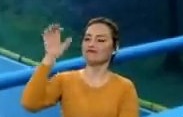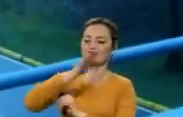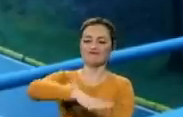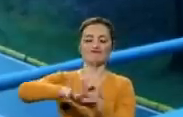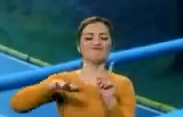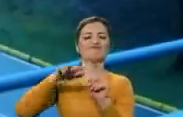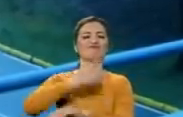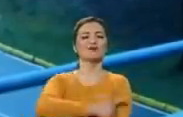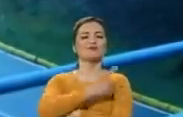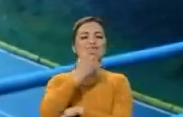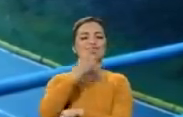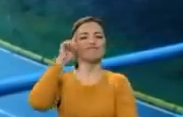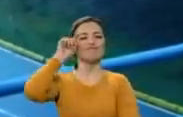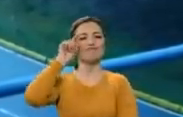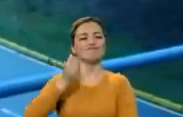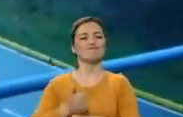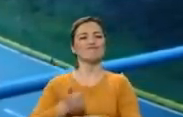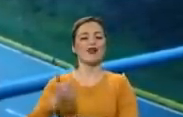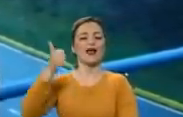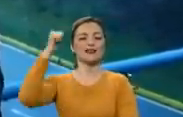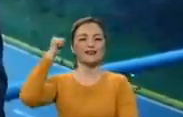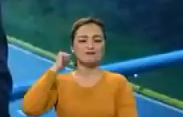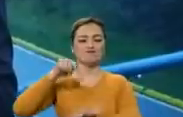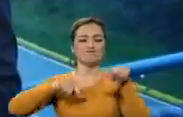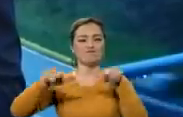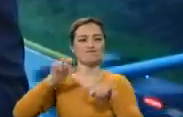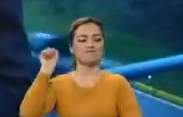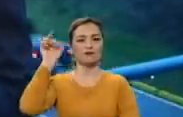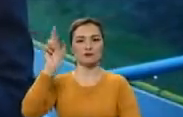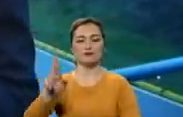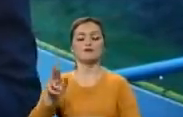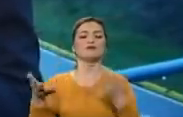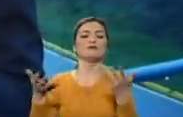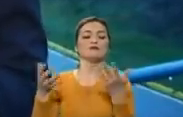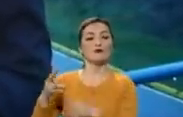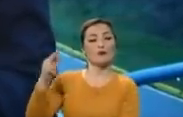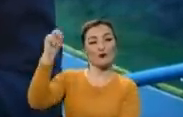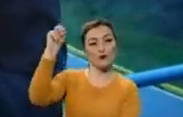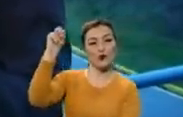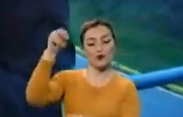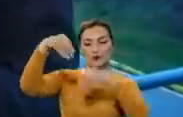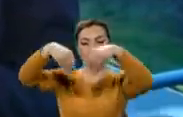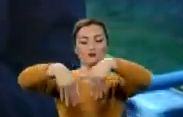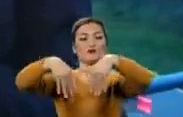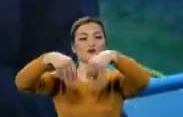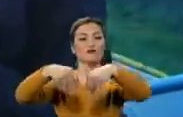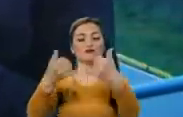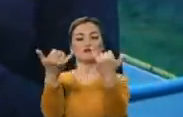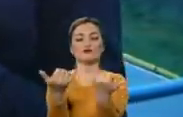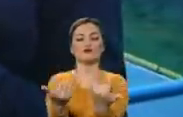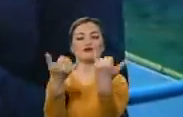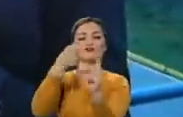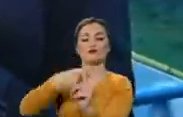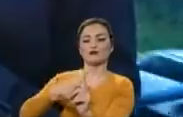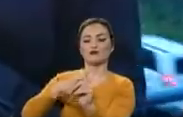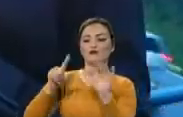tiempo este día, pues recordemos que ayer en sectores del sur de la capital y también del norte llovió, pero a esta hora existe una